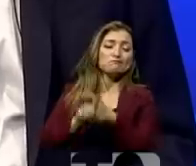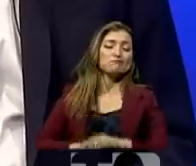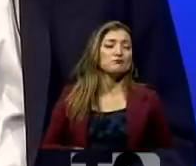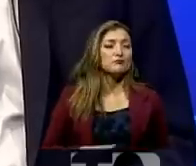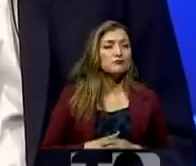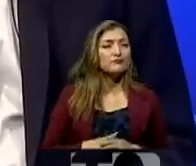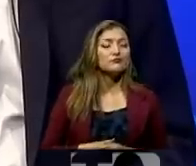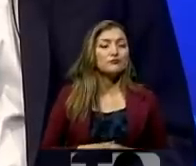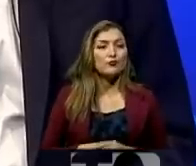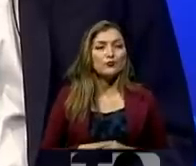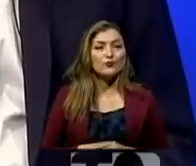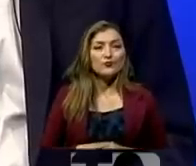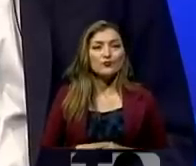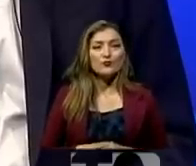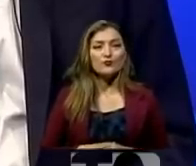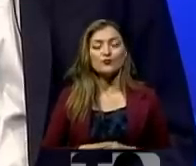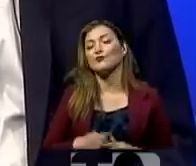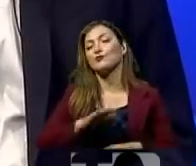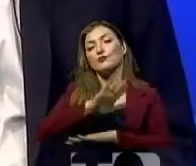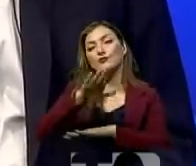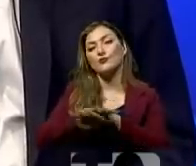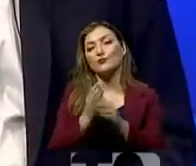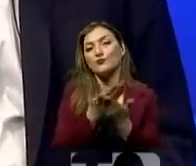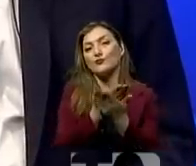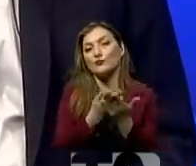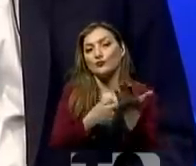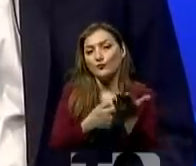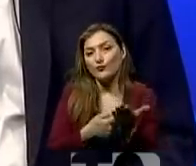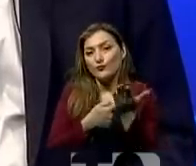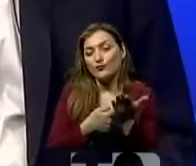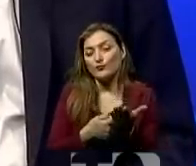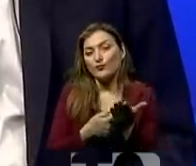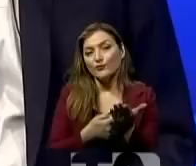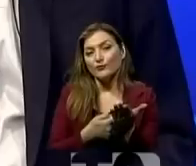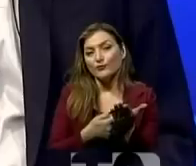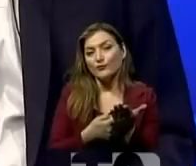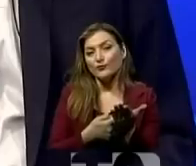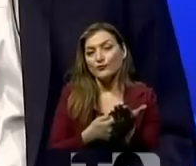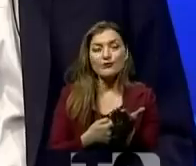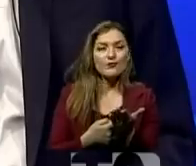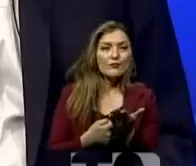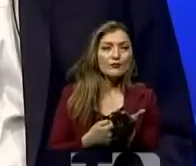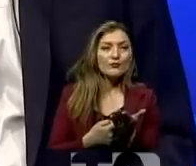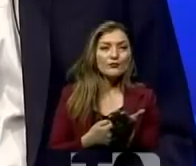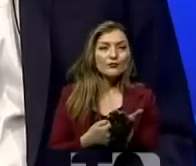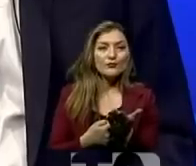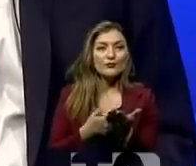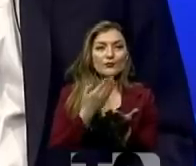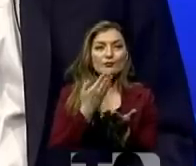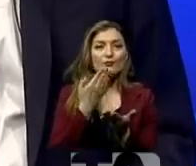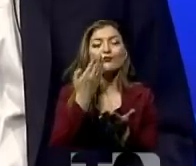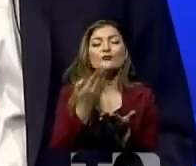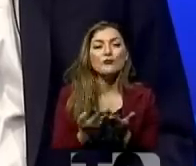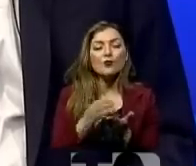esto pues como decía se ha puesto sobre la mesa el analizar si es que estoy aquí se hubiera evitado o más bien cómo ha contribuido el hecho de que la asamblea